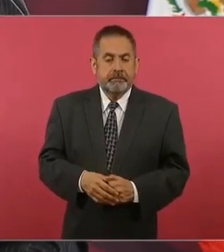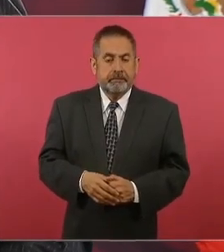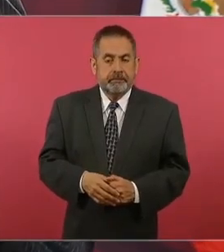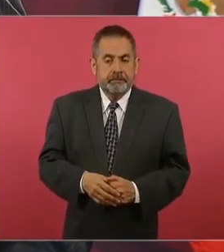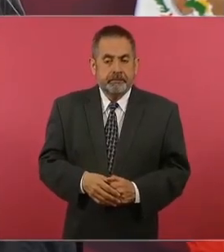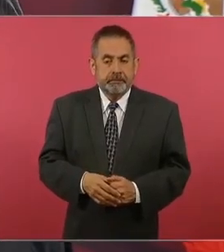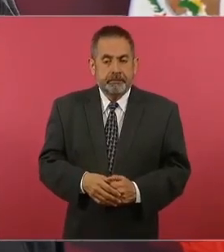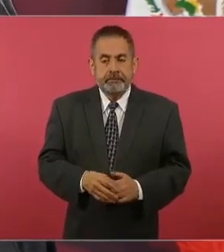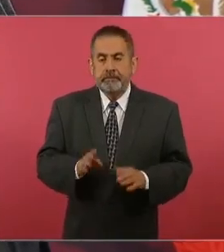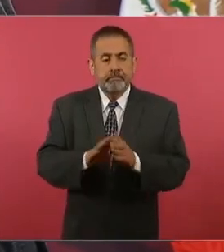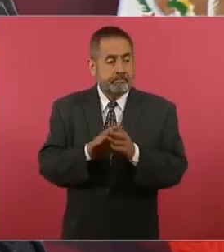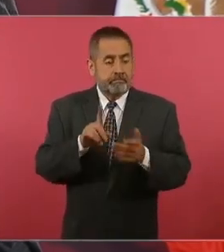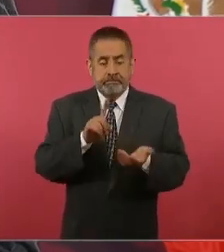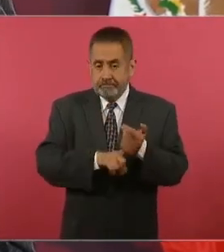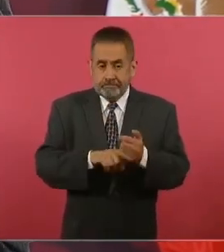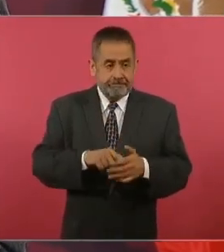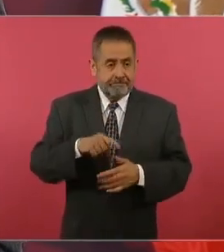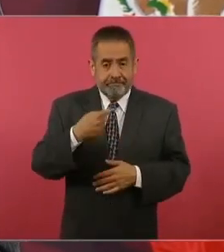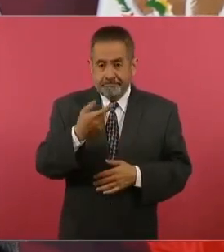se manejó dinero